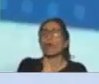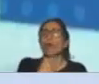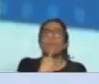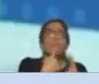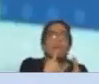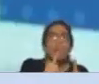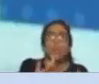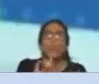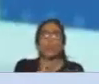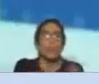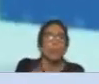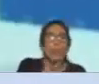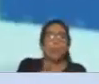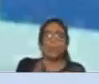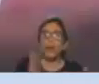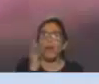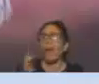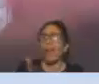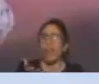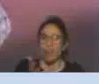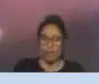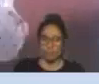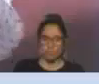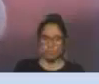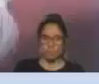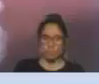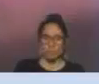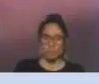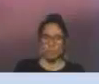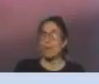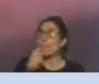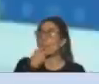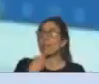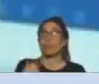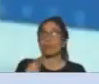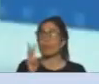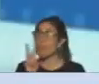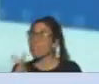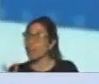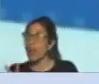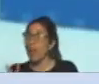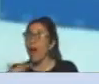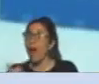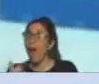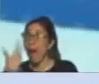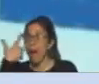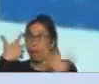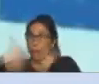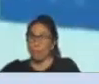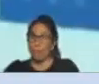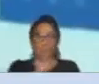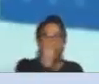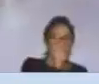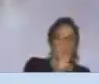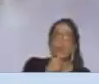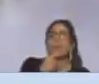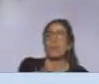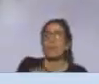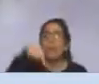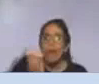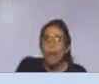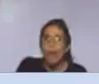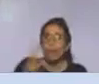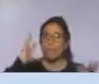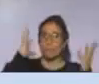pregunta. Ahora vamos a verla. Alguien dijo un disparate y fuiste corriendo a Google claro, a ver qué. Por ejemplo, hoy es tendencia Milei mogólico,